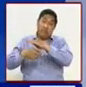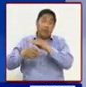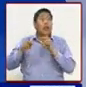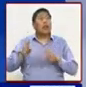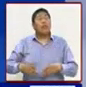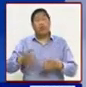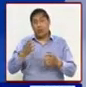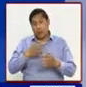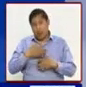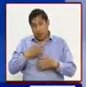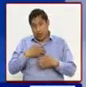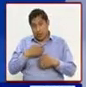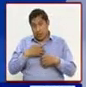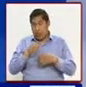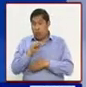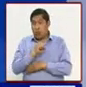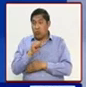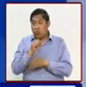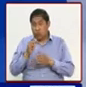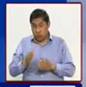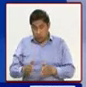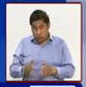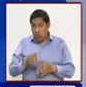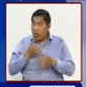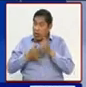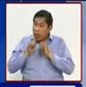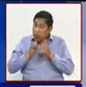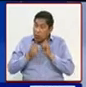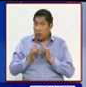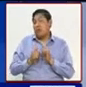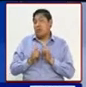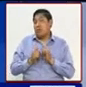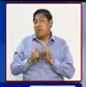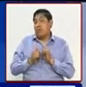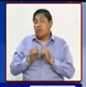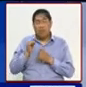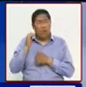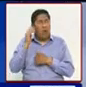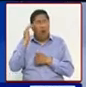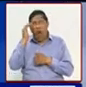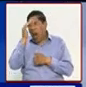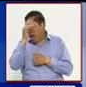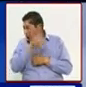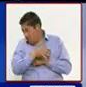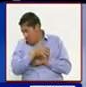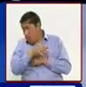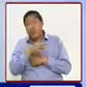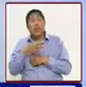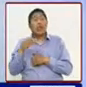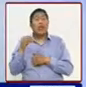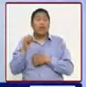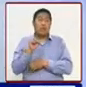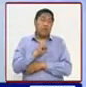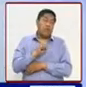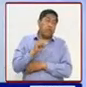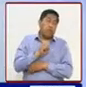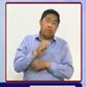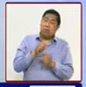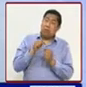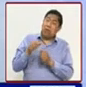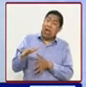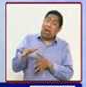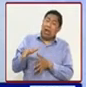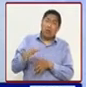gente reclama por el conductor irresponsable que se encontraba en estado de ebriedad, sino también por las movilidades que